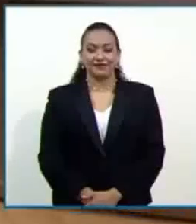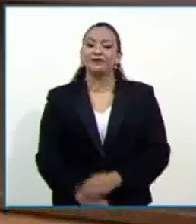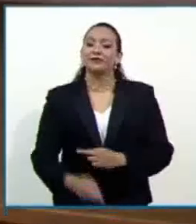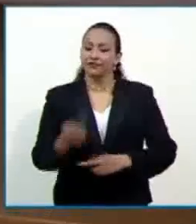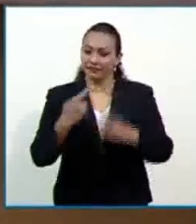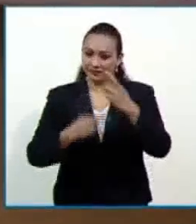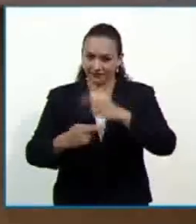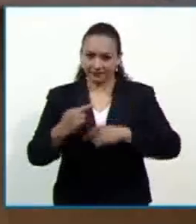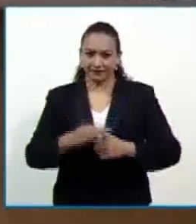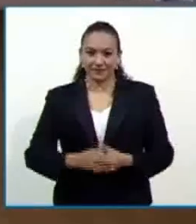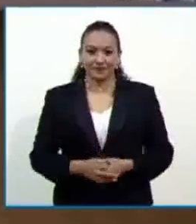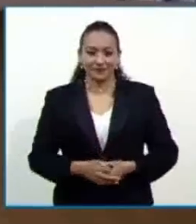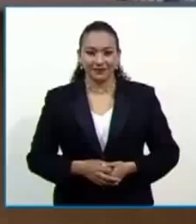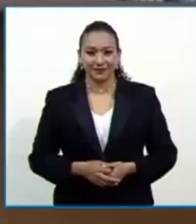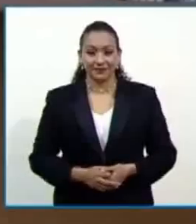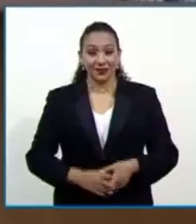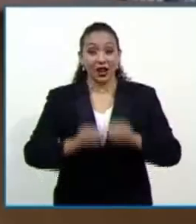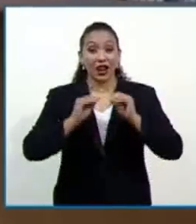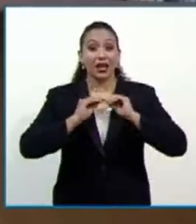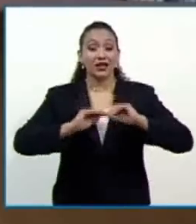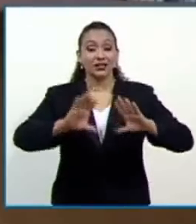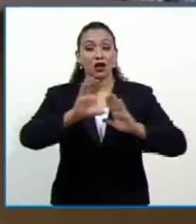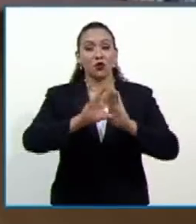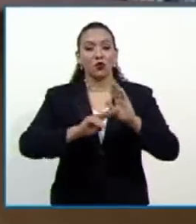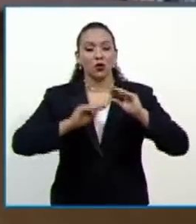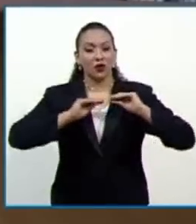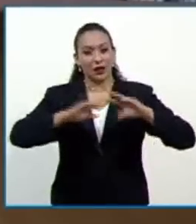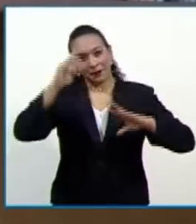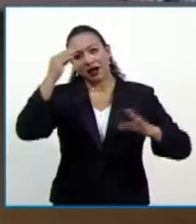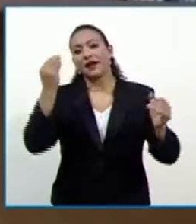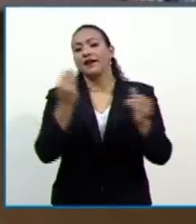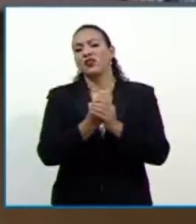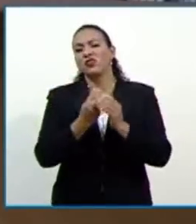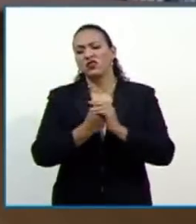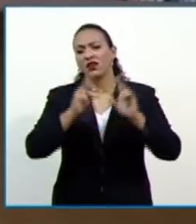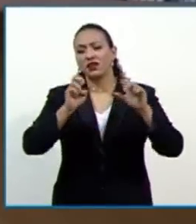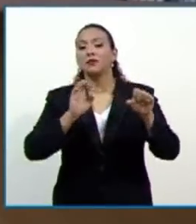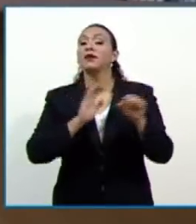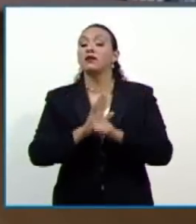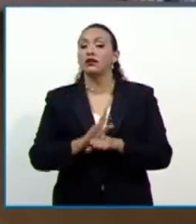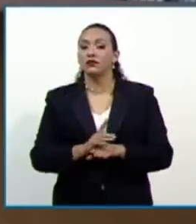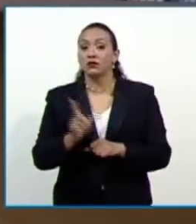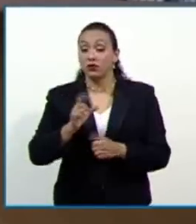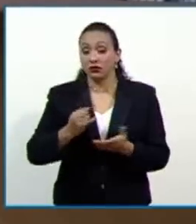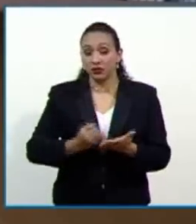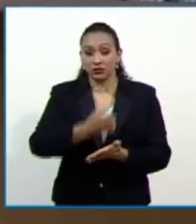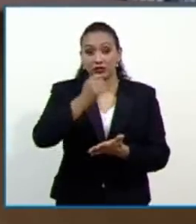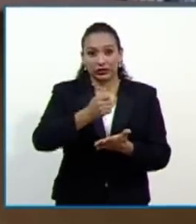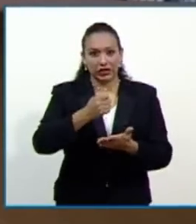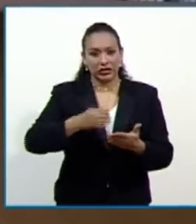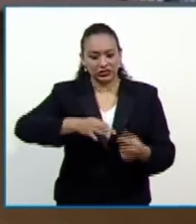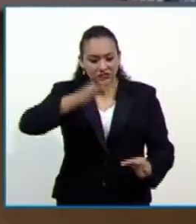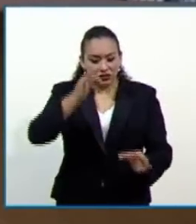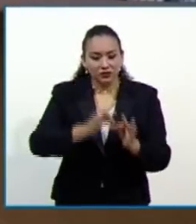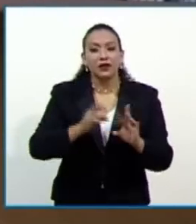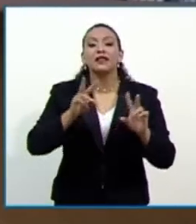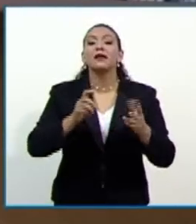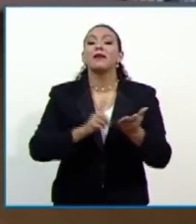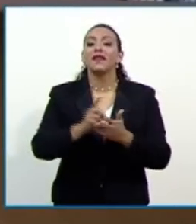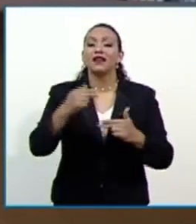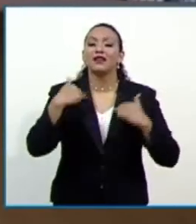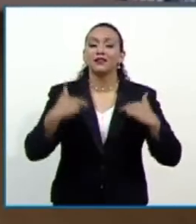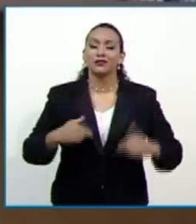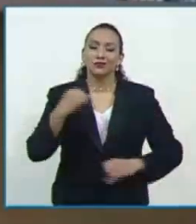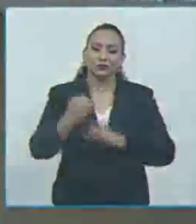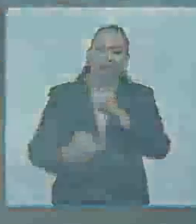Más adelante, lanzan convocatoria para cursos sobre cumplimiento de sentencias de la Corte Interamericana de Derechos